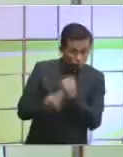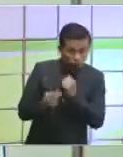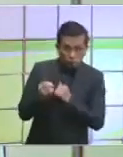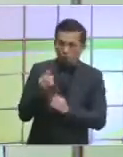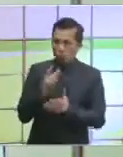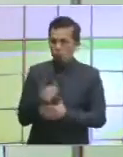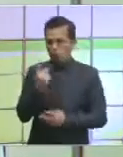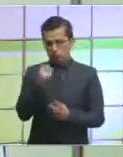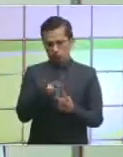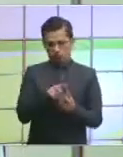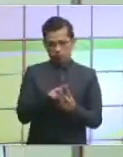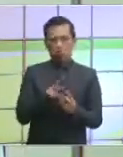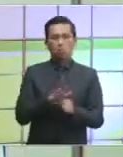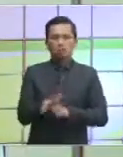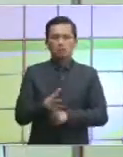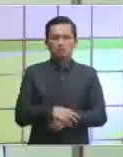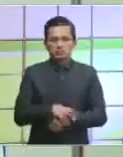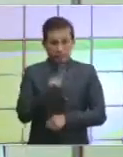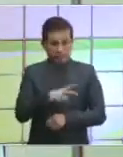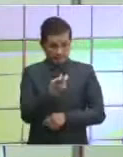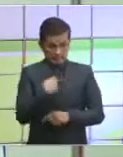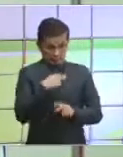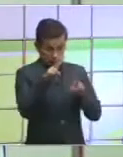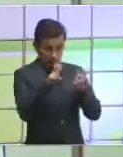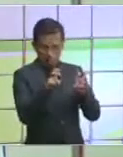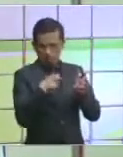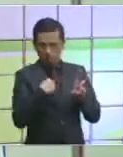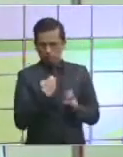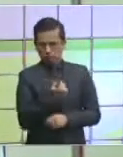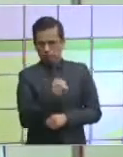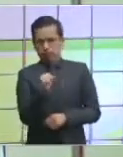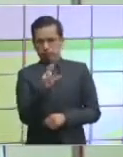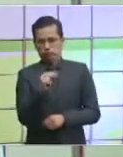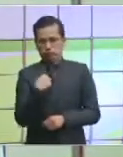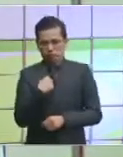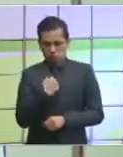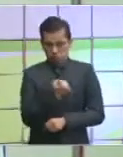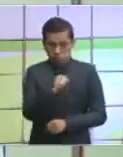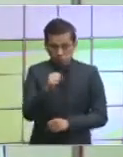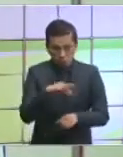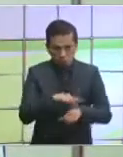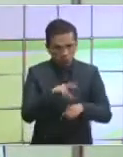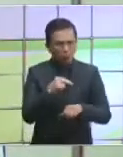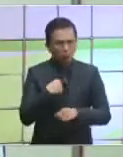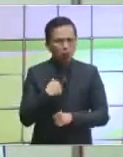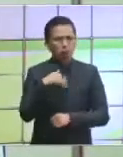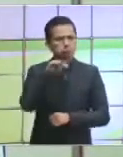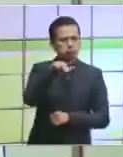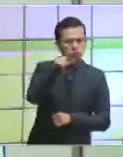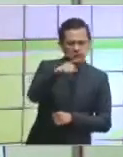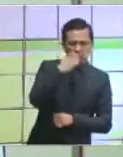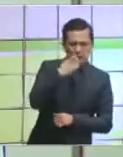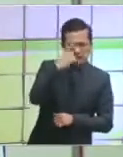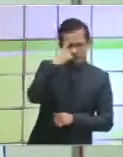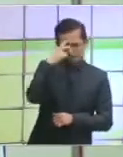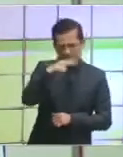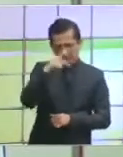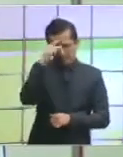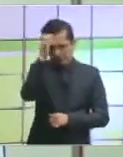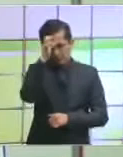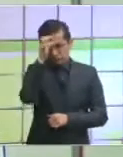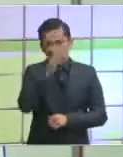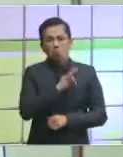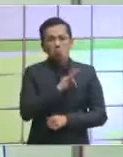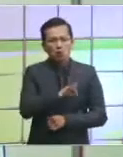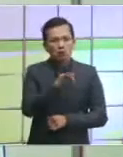es un tema que domine pero no estoy en la profesión médica le pregunté a la academia mexicana de ciencias si me podía